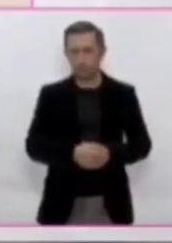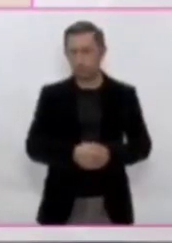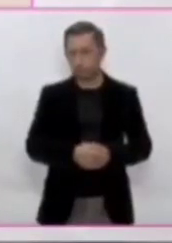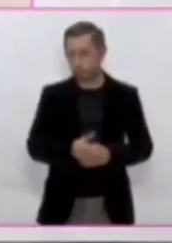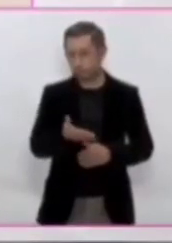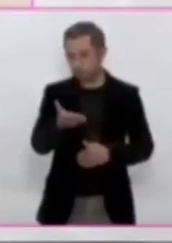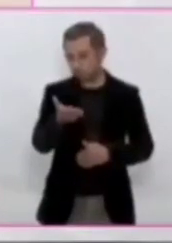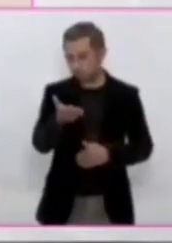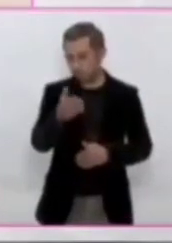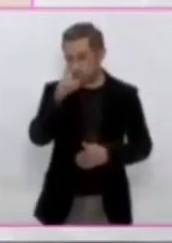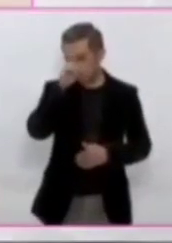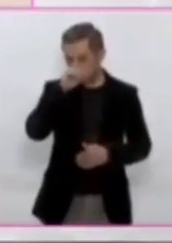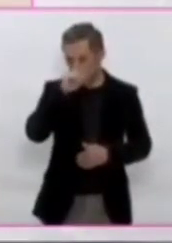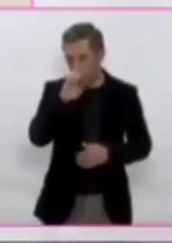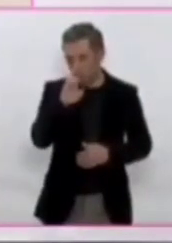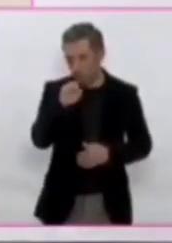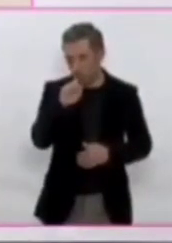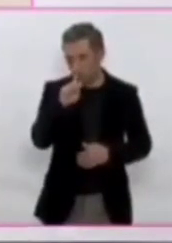Consejero Espadas.